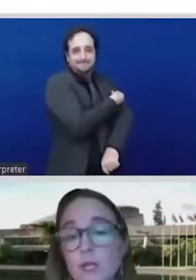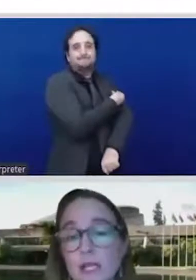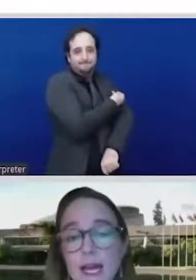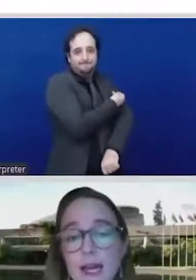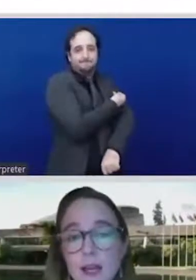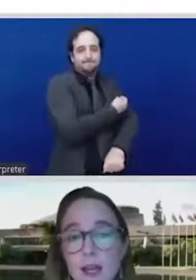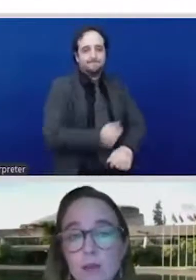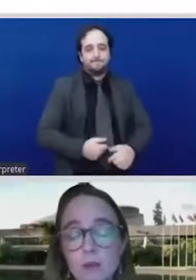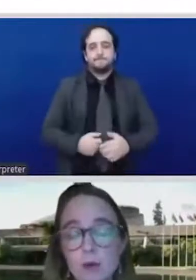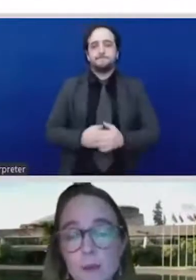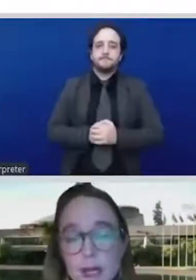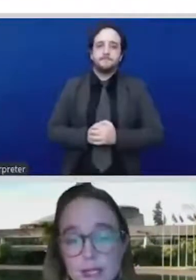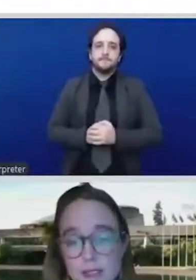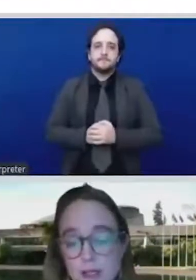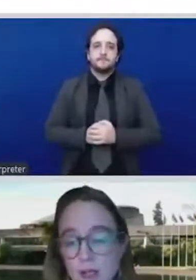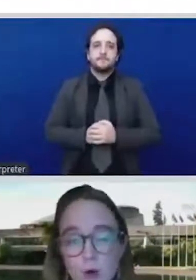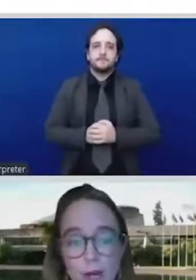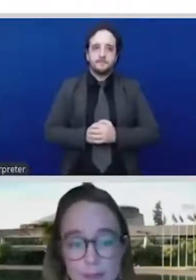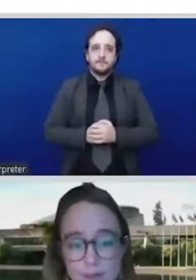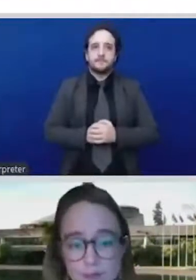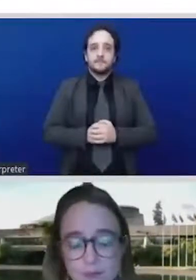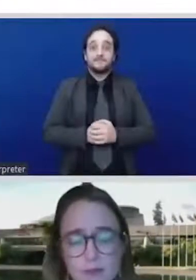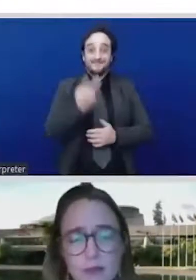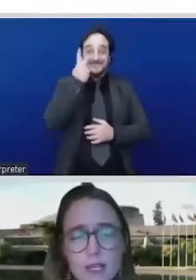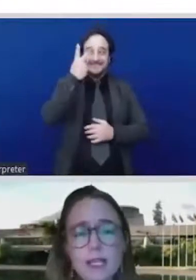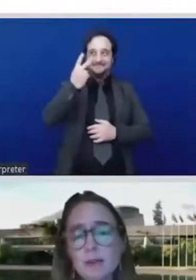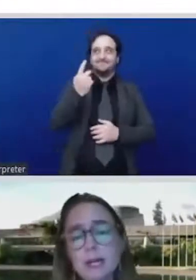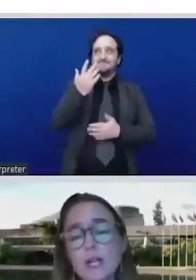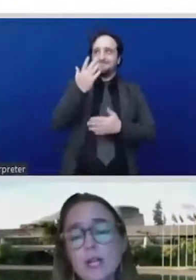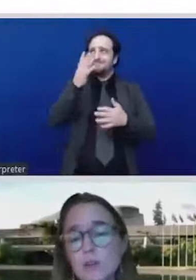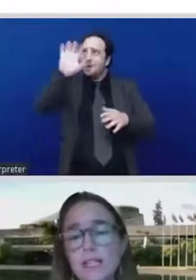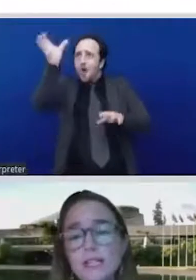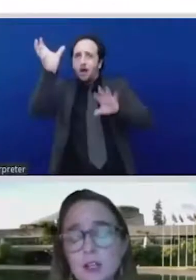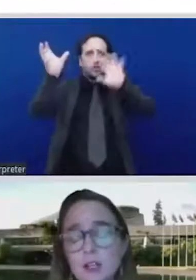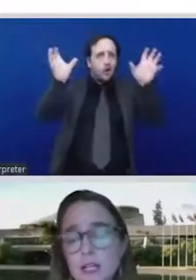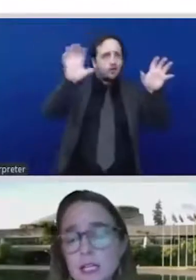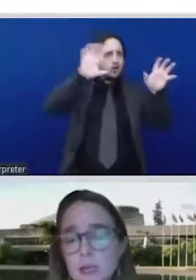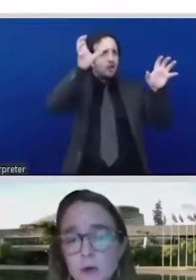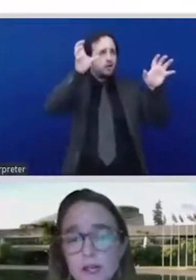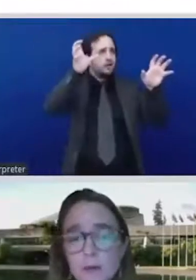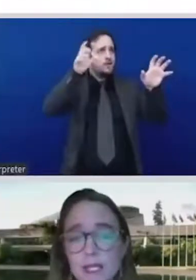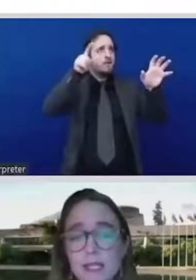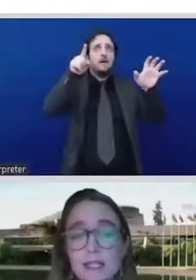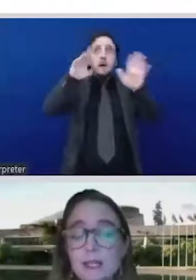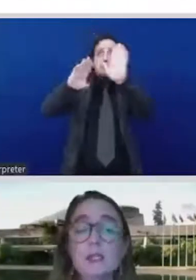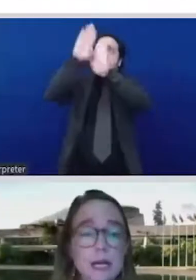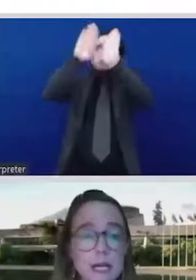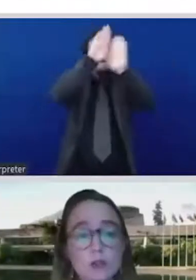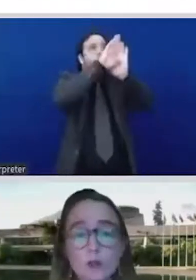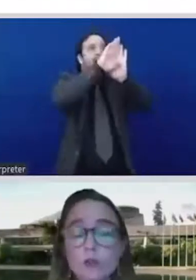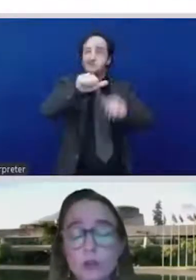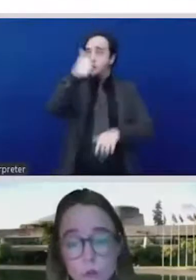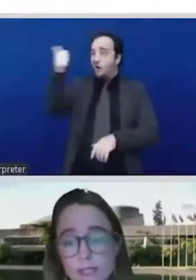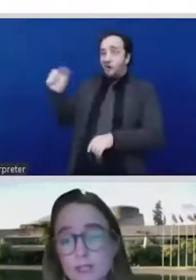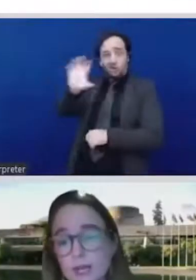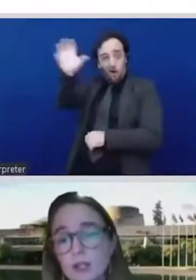unilateral en un problema que es global. Y en el marco de la Conferencia Regional sobre la Mujer de América Latina, estamos trabajando junto